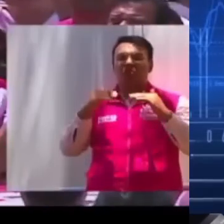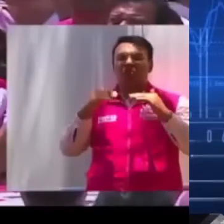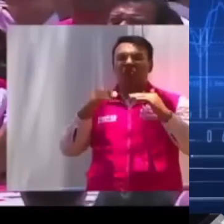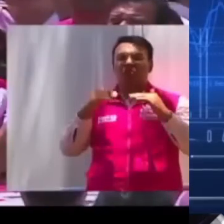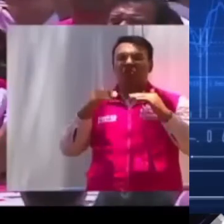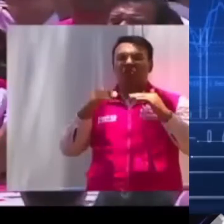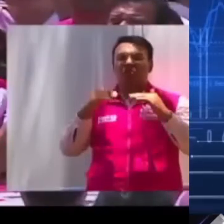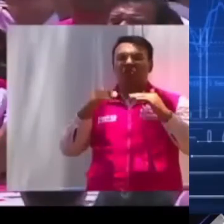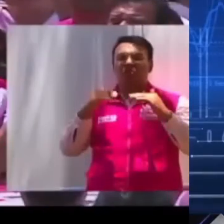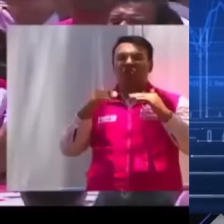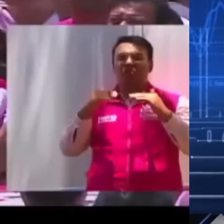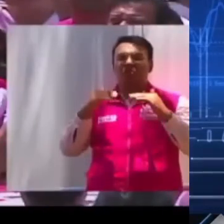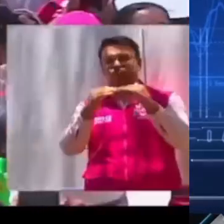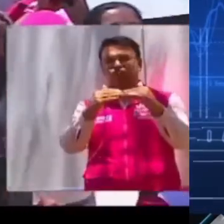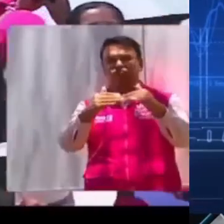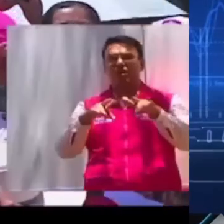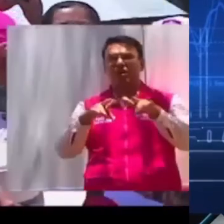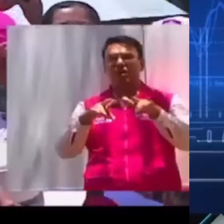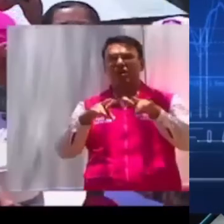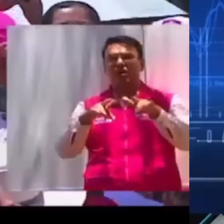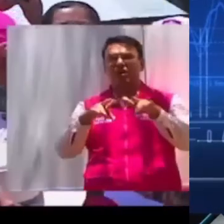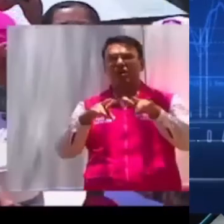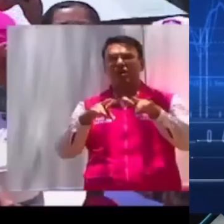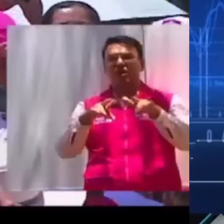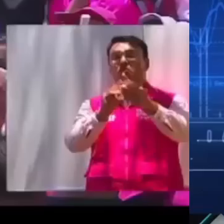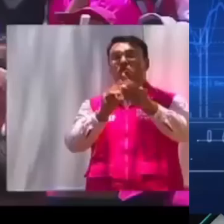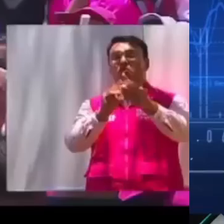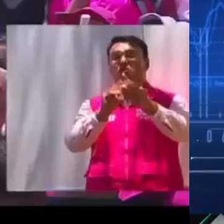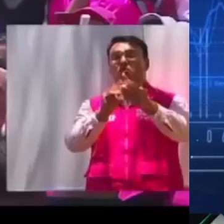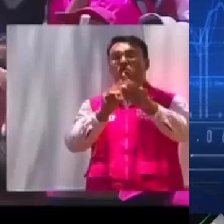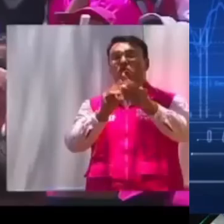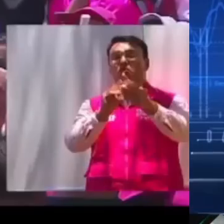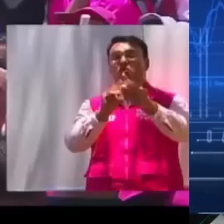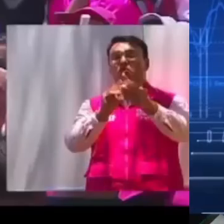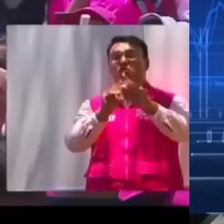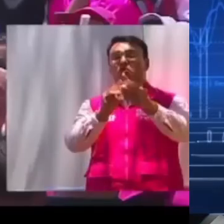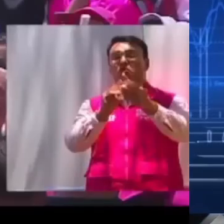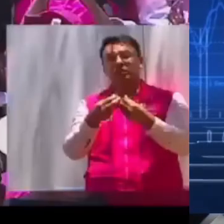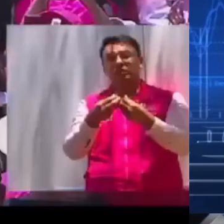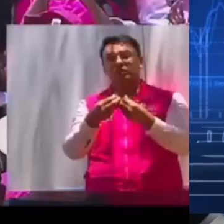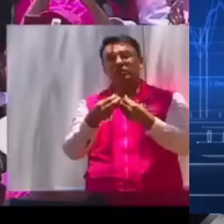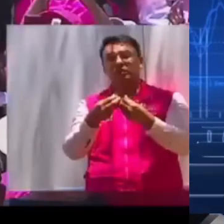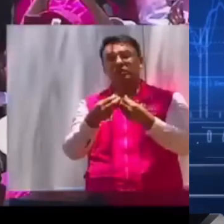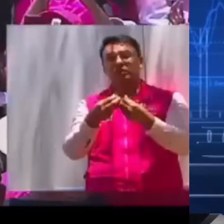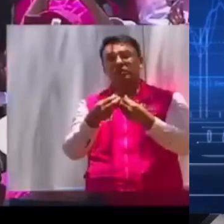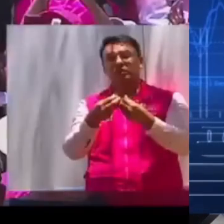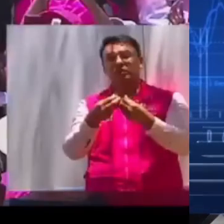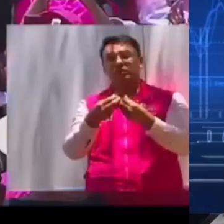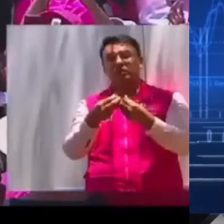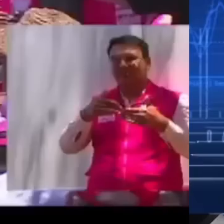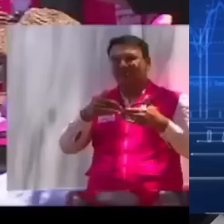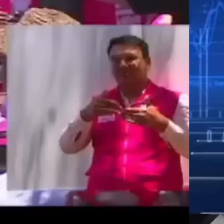ciudadana que nadie se quede atrás será una prioridad de mi gobierno antes que política